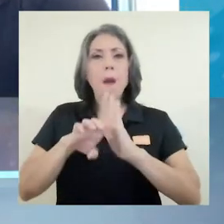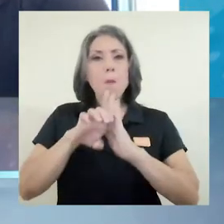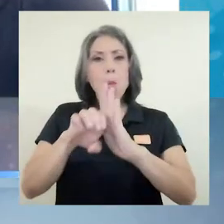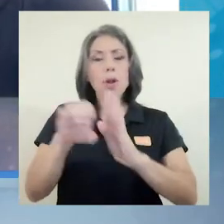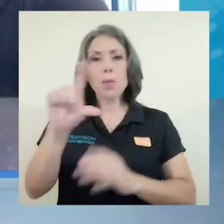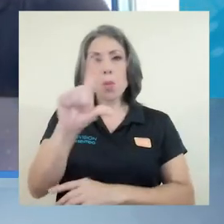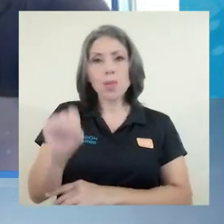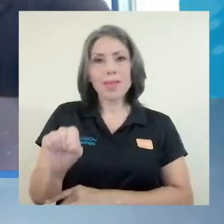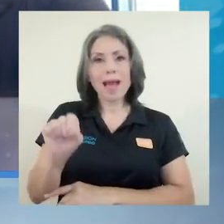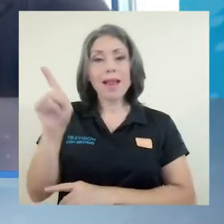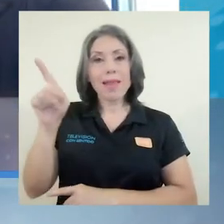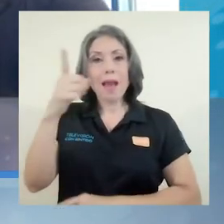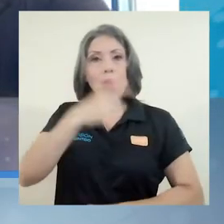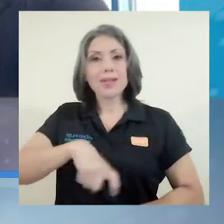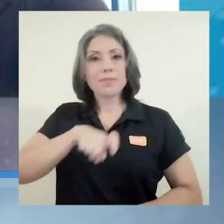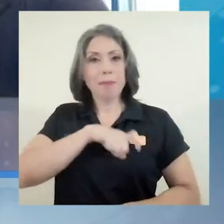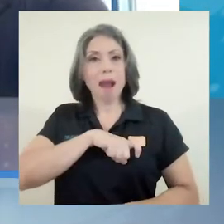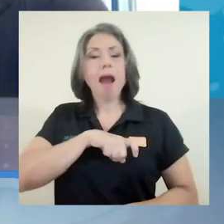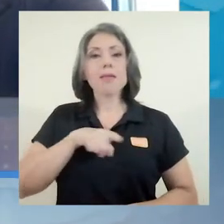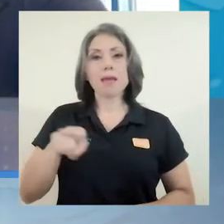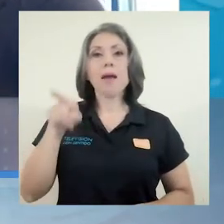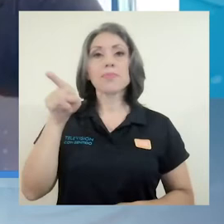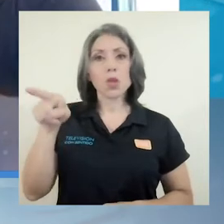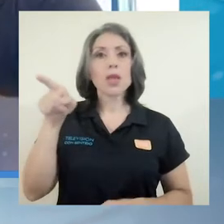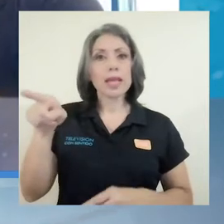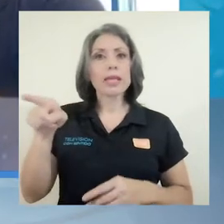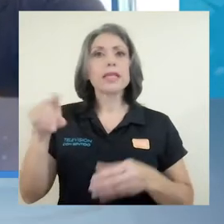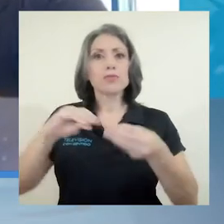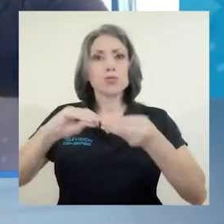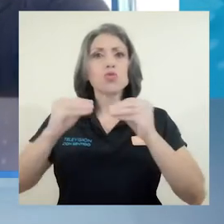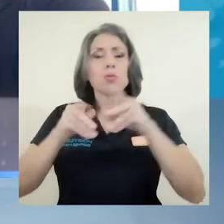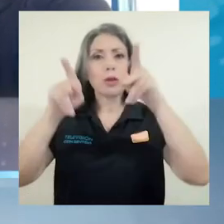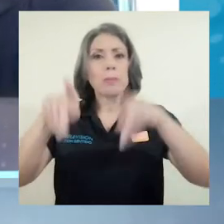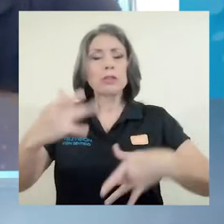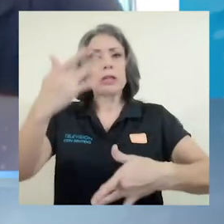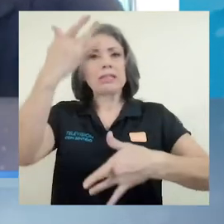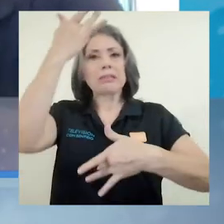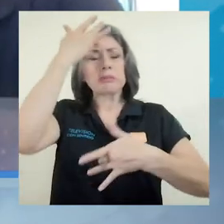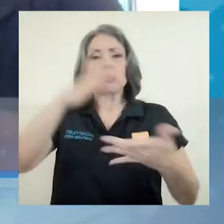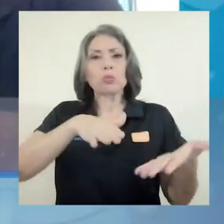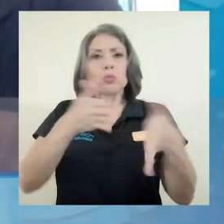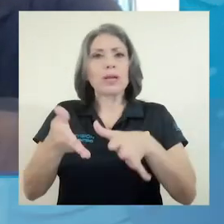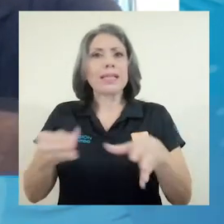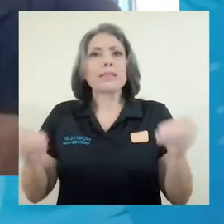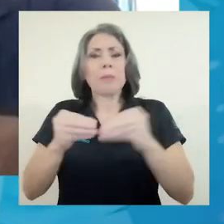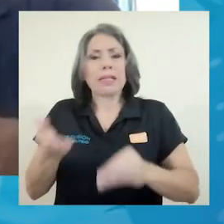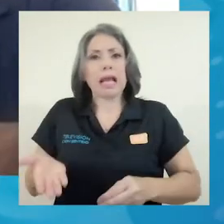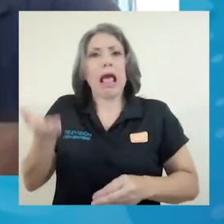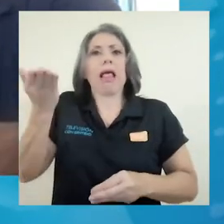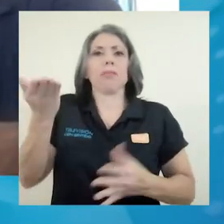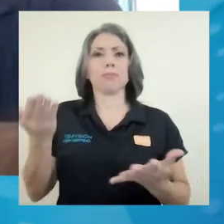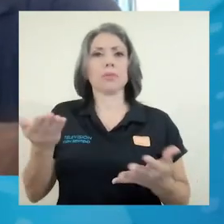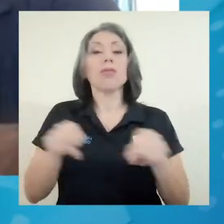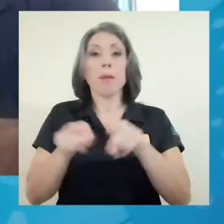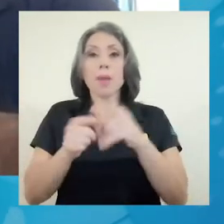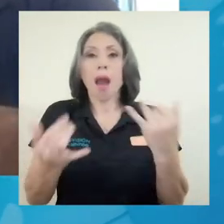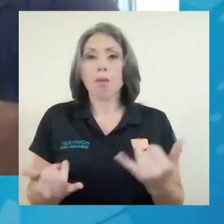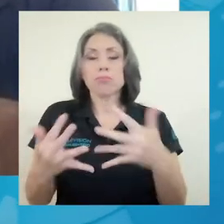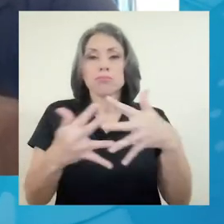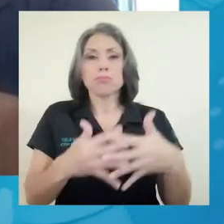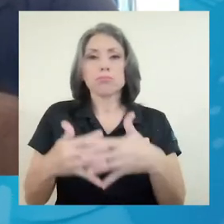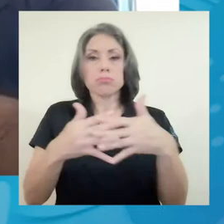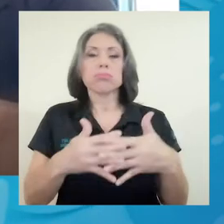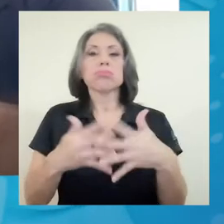cifras mucho mayores que en otros países bueno y ahora eeuu lo que se ha observado es que además del efecto